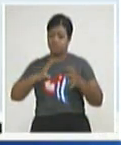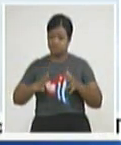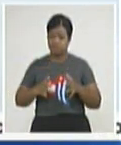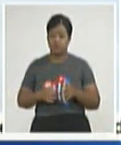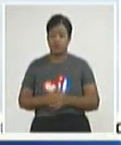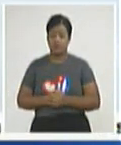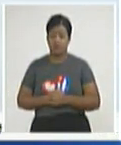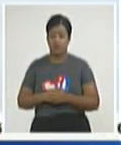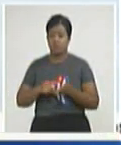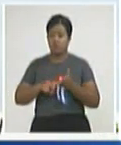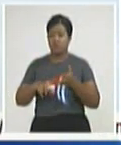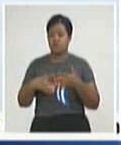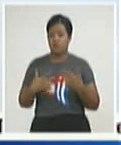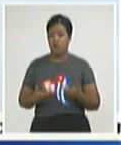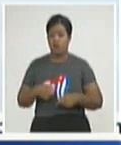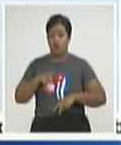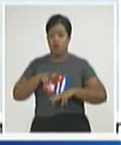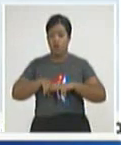la provincia de Holguín,